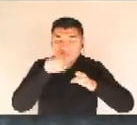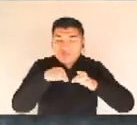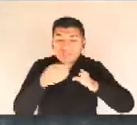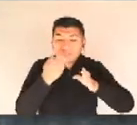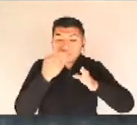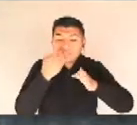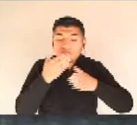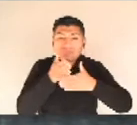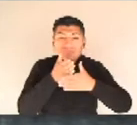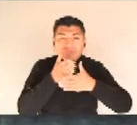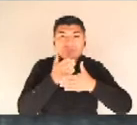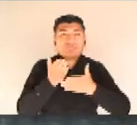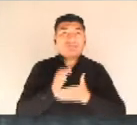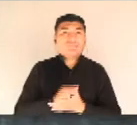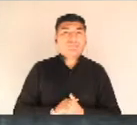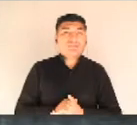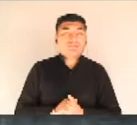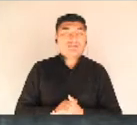comer